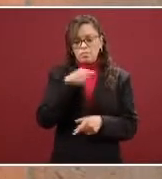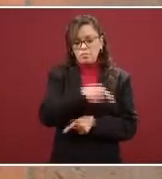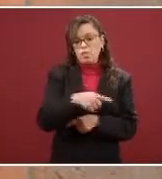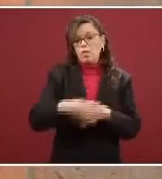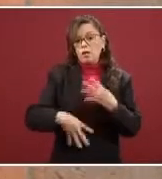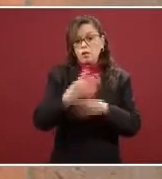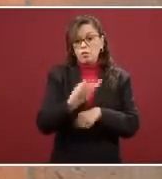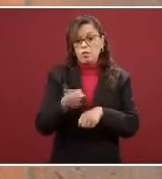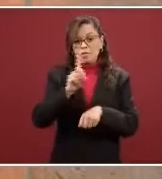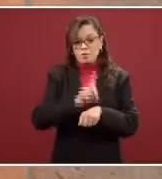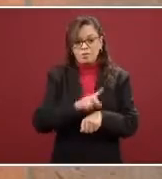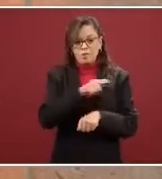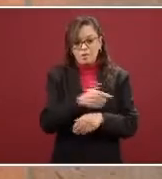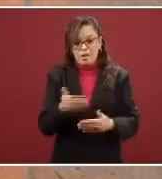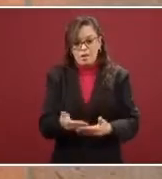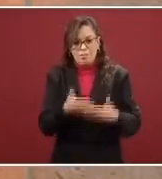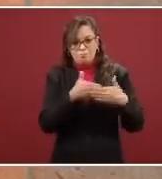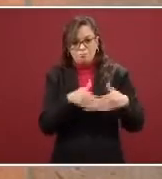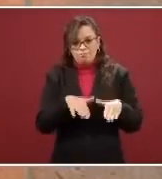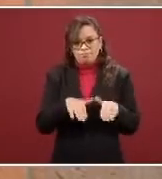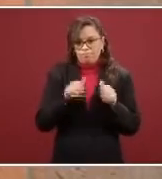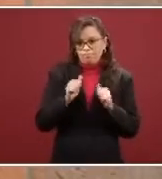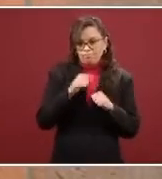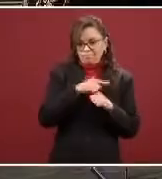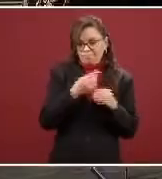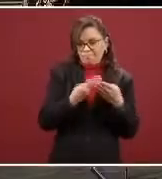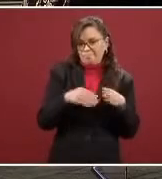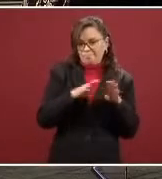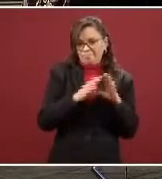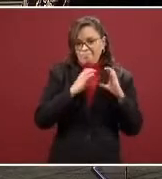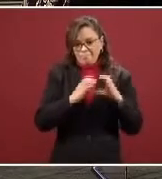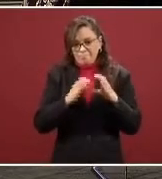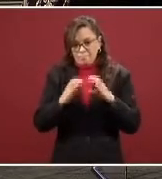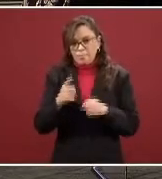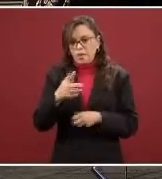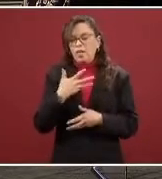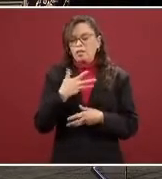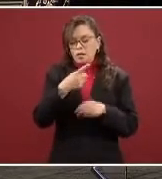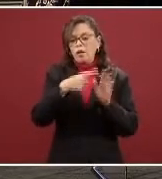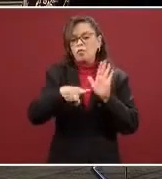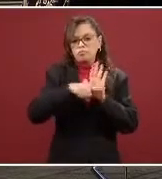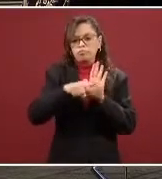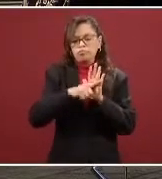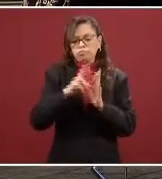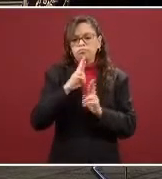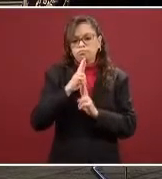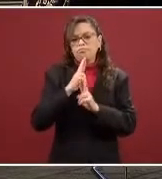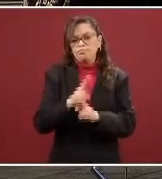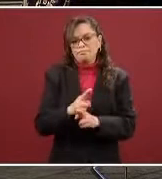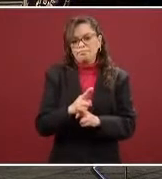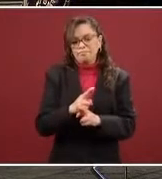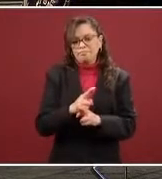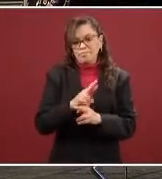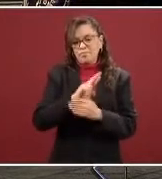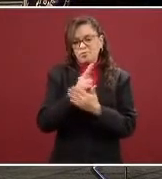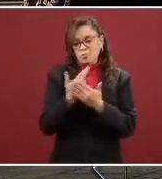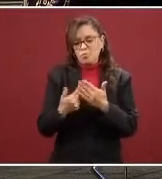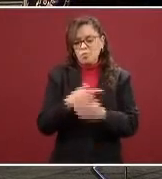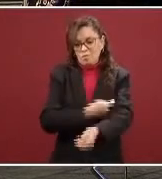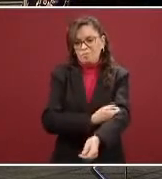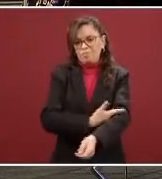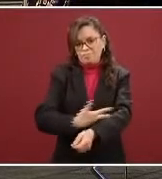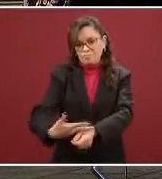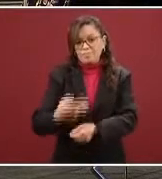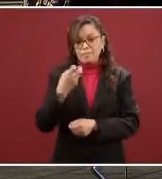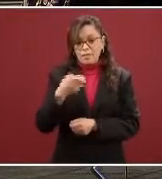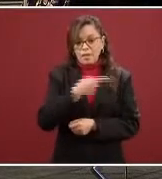días de aislamiento y donde tenemos un resultado negativo para verificar o certificar que efectivamente la recuperación